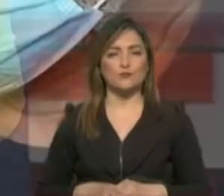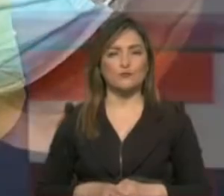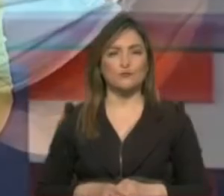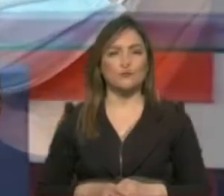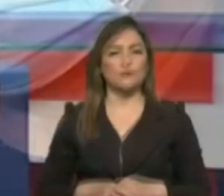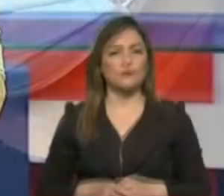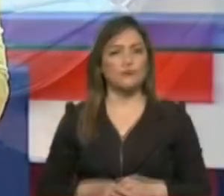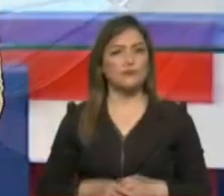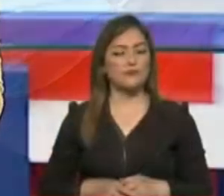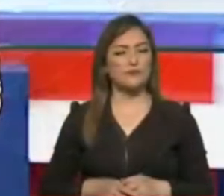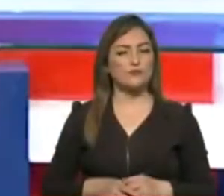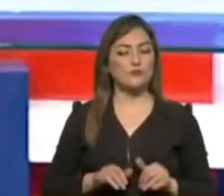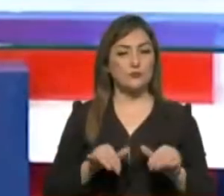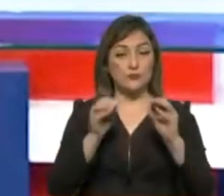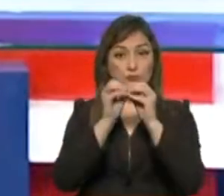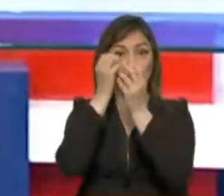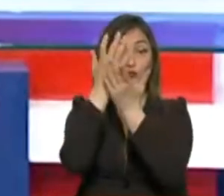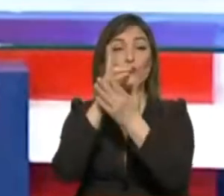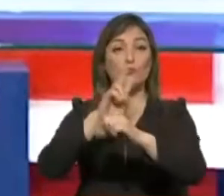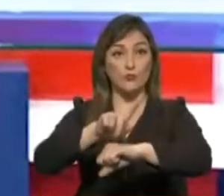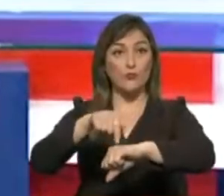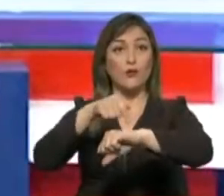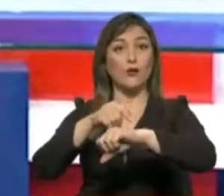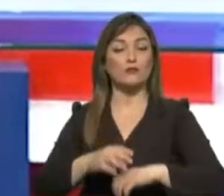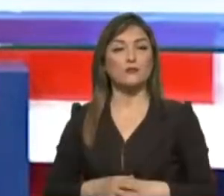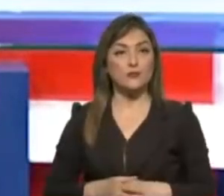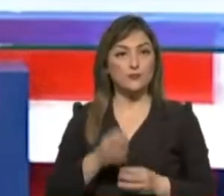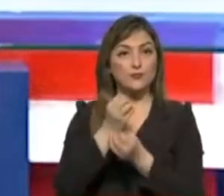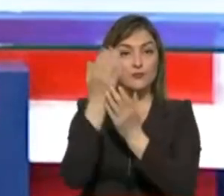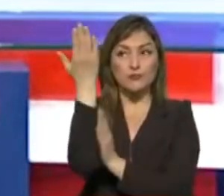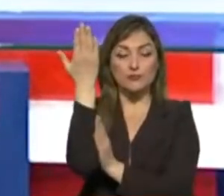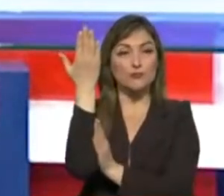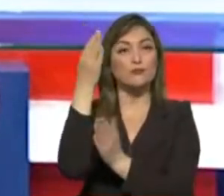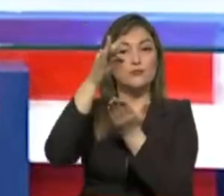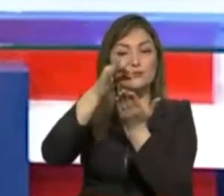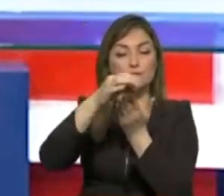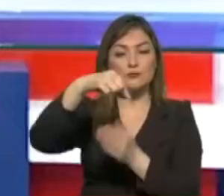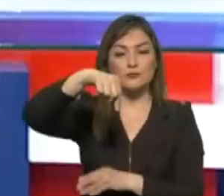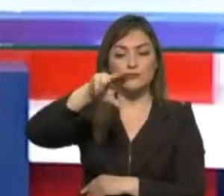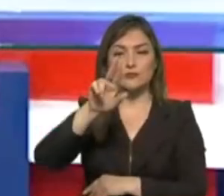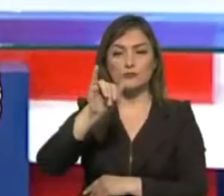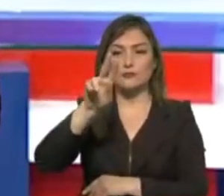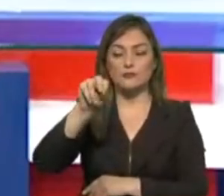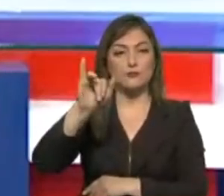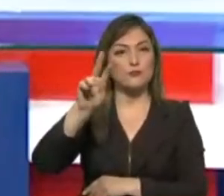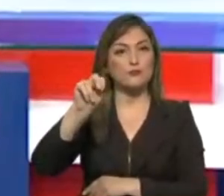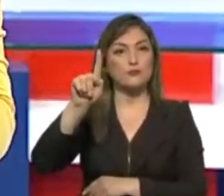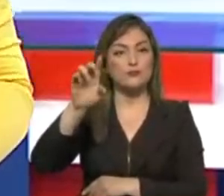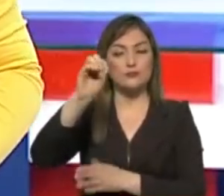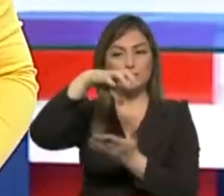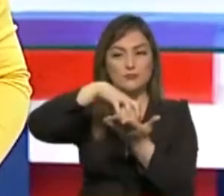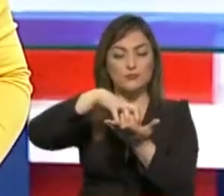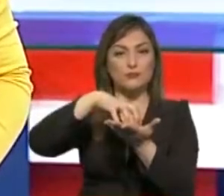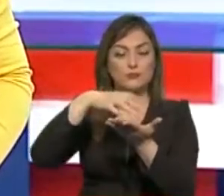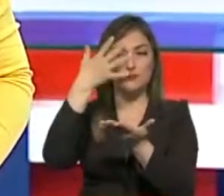horas. Seguimos informando en 24 horas y les contamos que el alcalde del cantón Quinindé en la provincia de Esmeraldas enfrenta